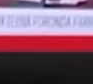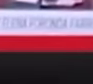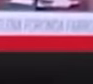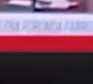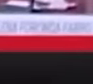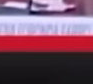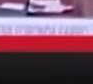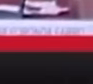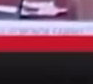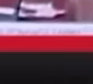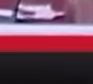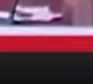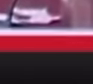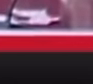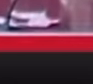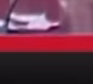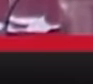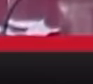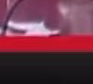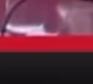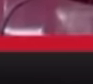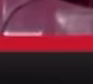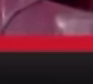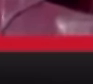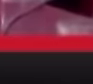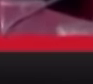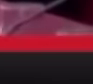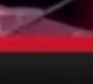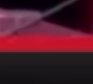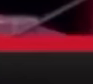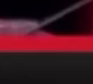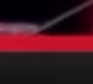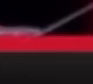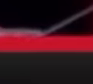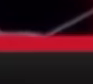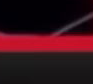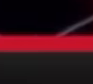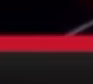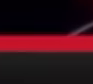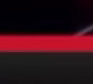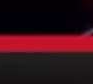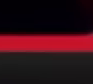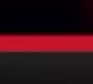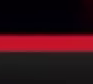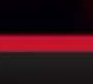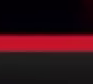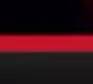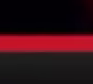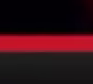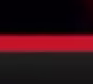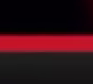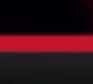decreto legislativo 1012 respecto al tiempo. Esta acta sirve como antecedente